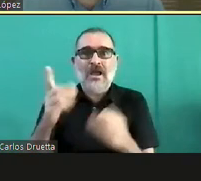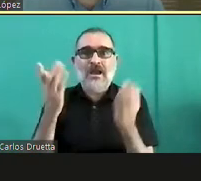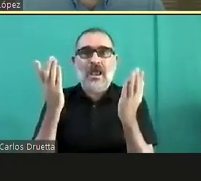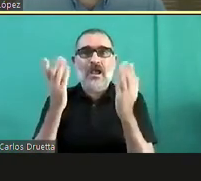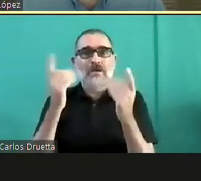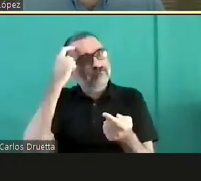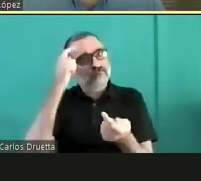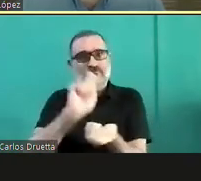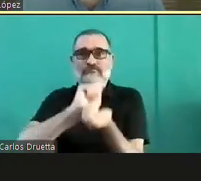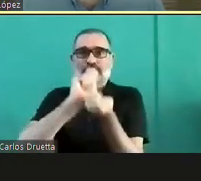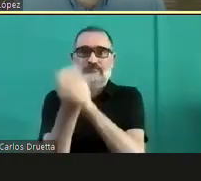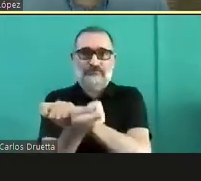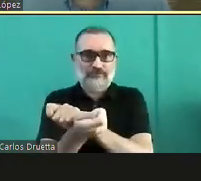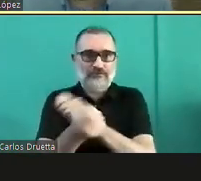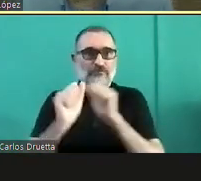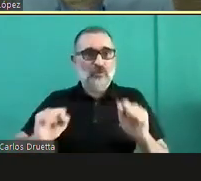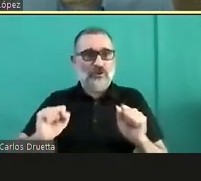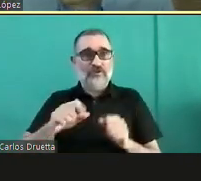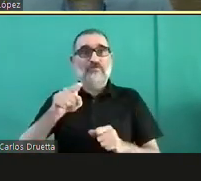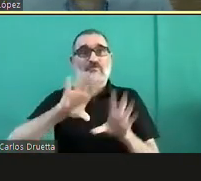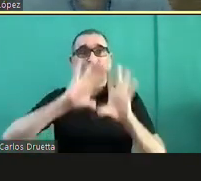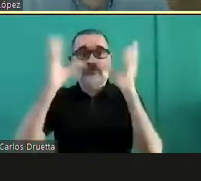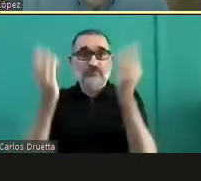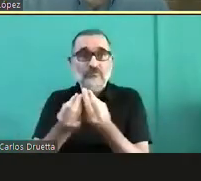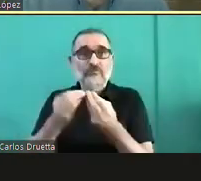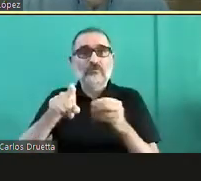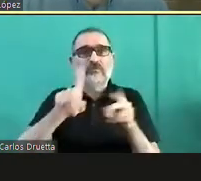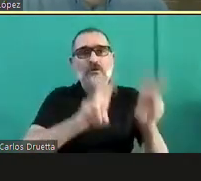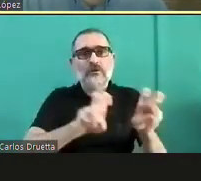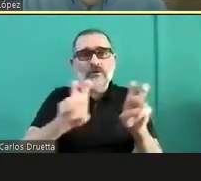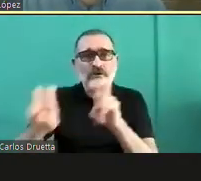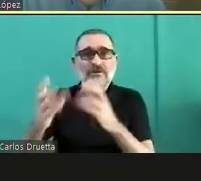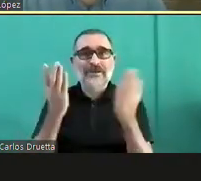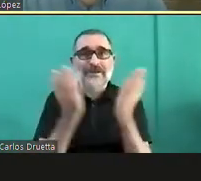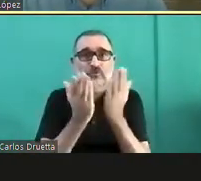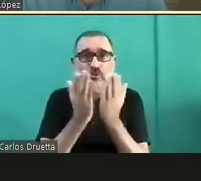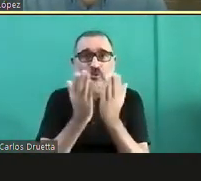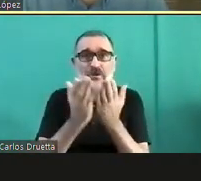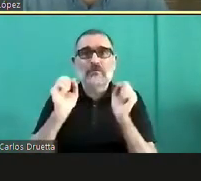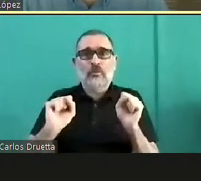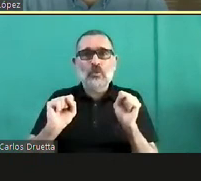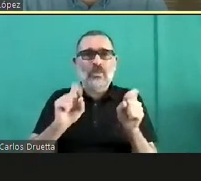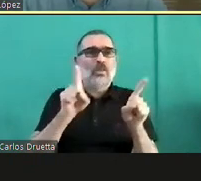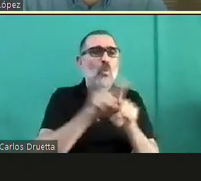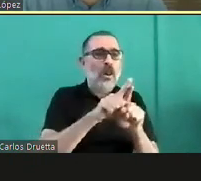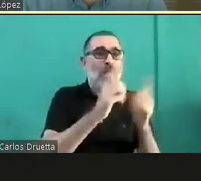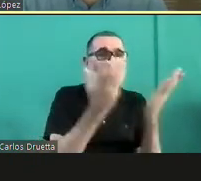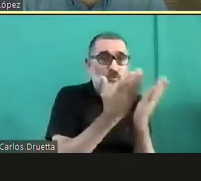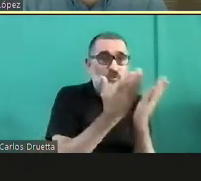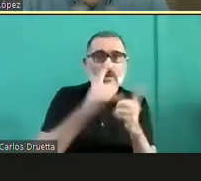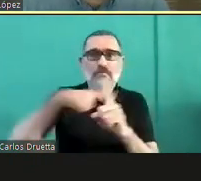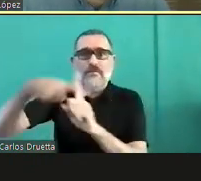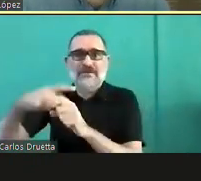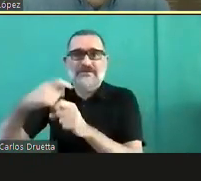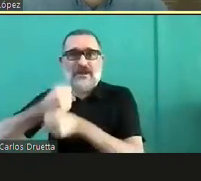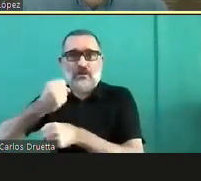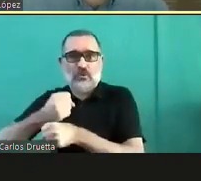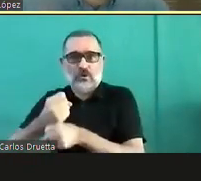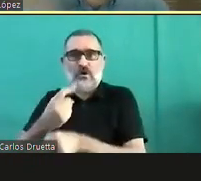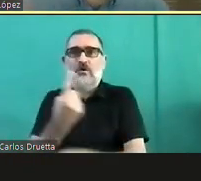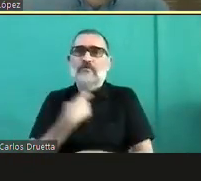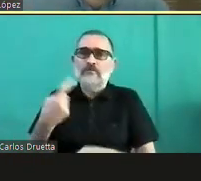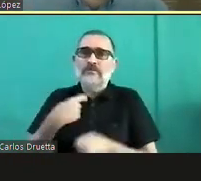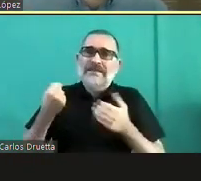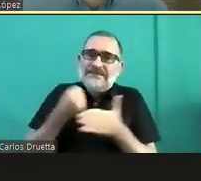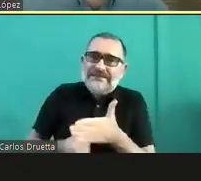necesidad de hacer esta transformación y acompañarlo con cambios claros de comportamiento y otros fue también una de las